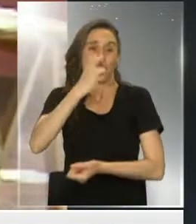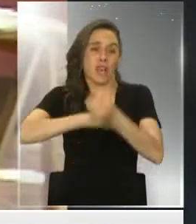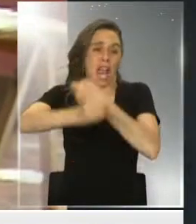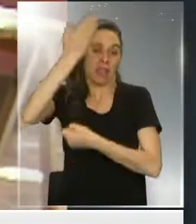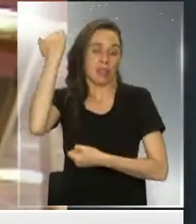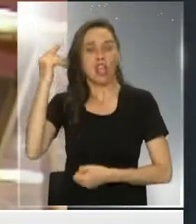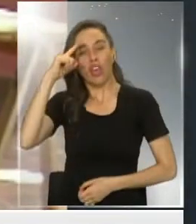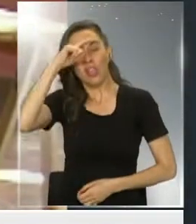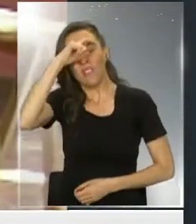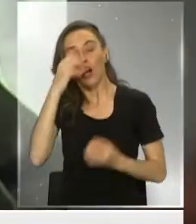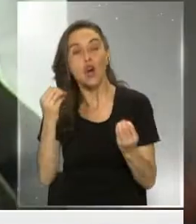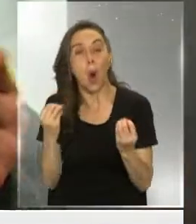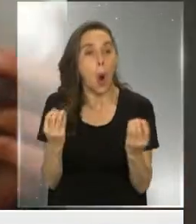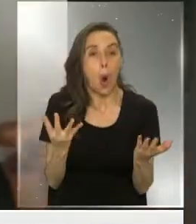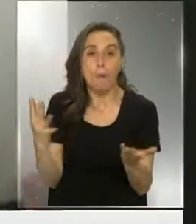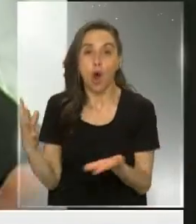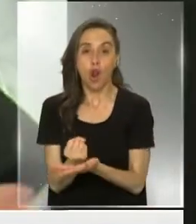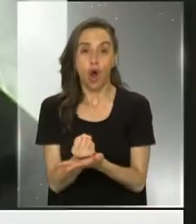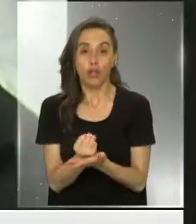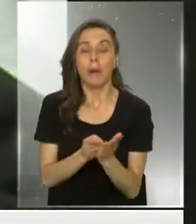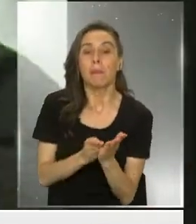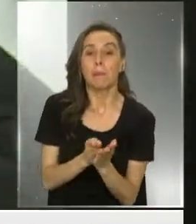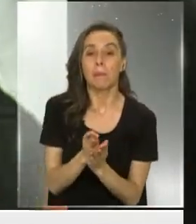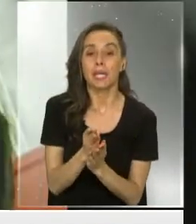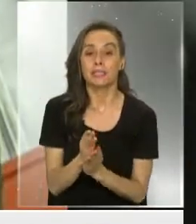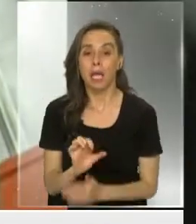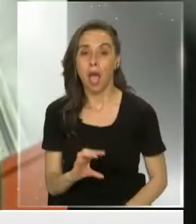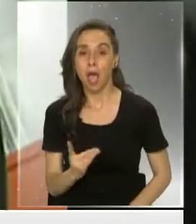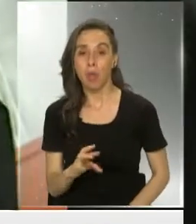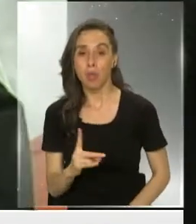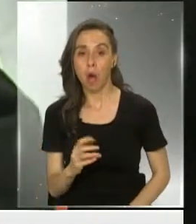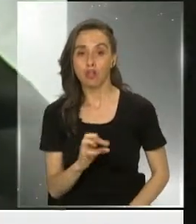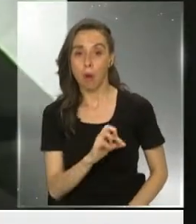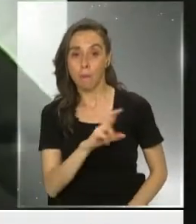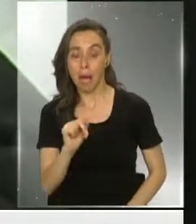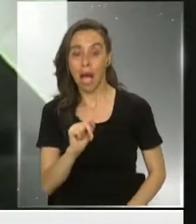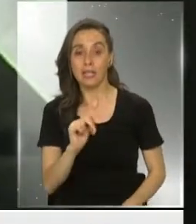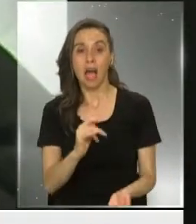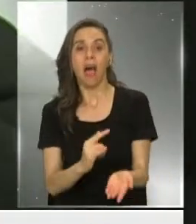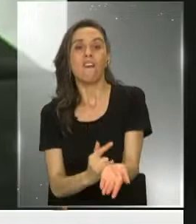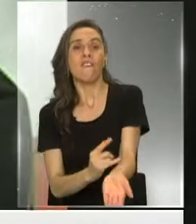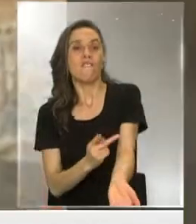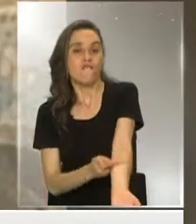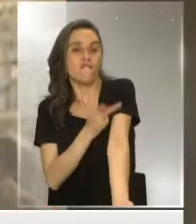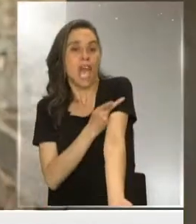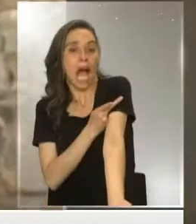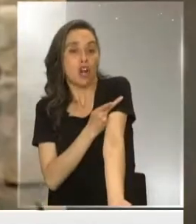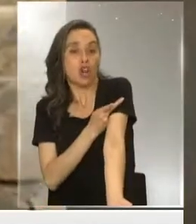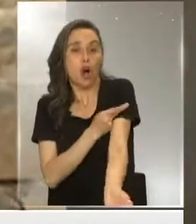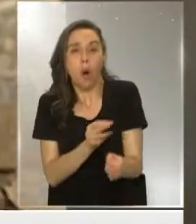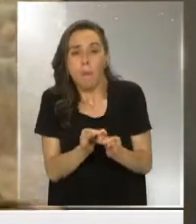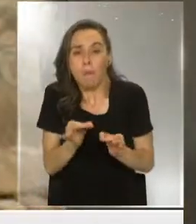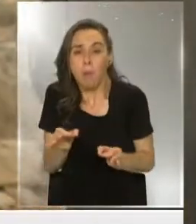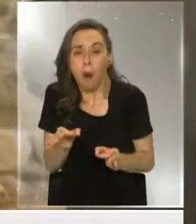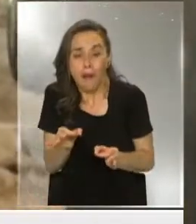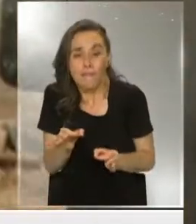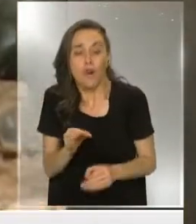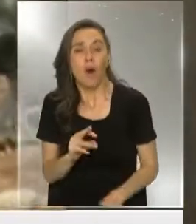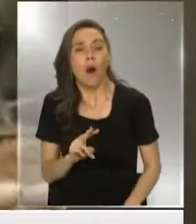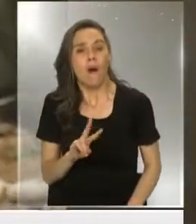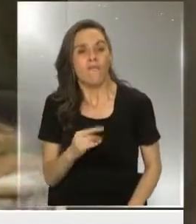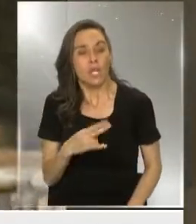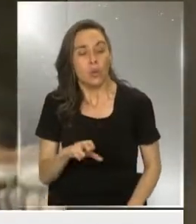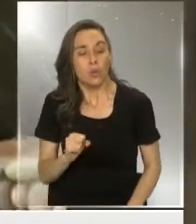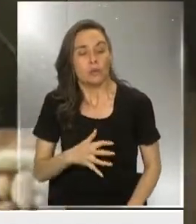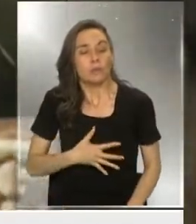algo difícil de lograr. Todo parte con Eduardo Parra, que gracias a un viaje a Vicuña sintió tan tocada su alma de poeta que